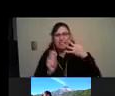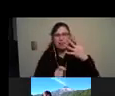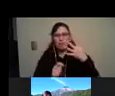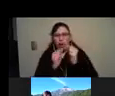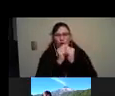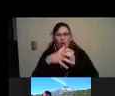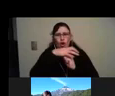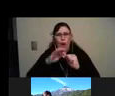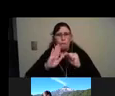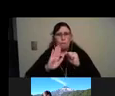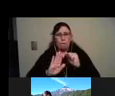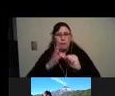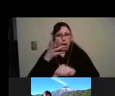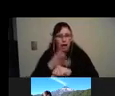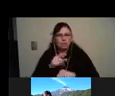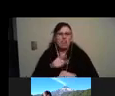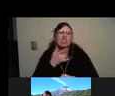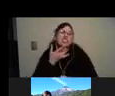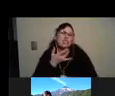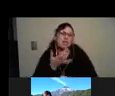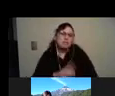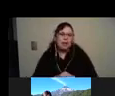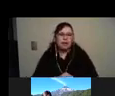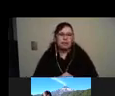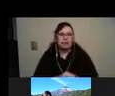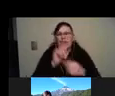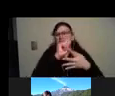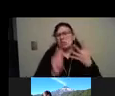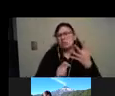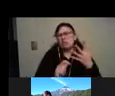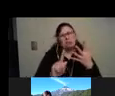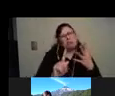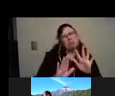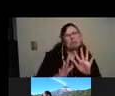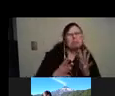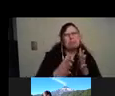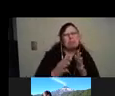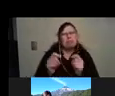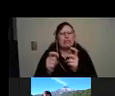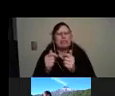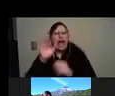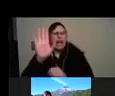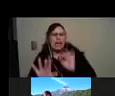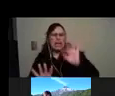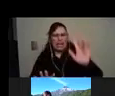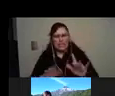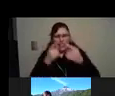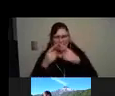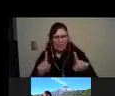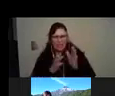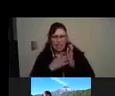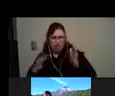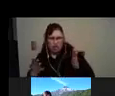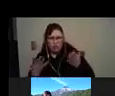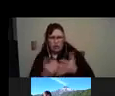parálisis cerebral en términos simples, o sea, más que los diferentes tipos, las diferencias características desde